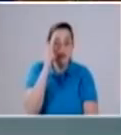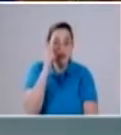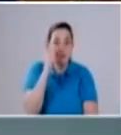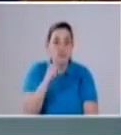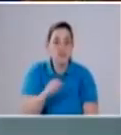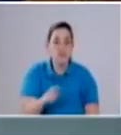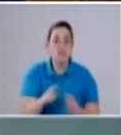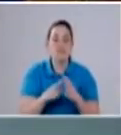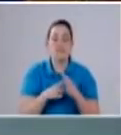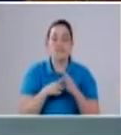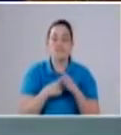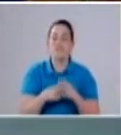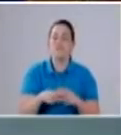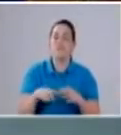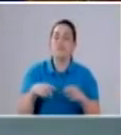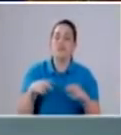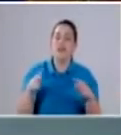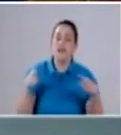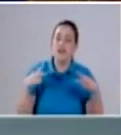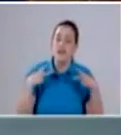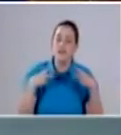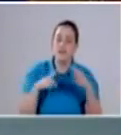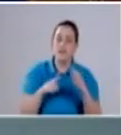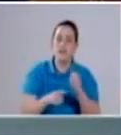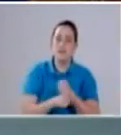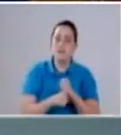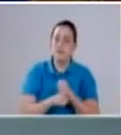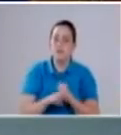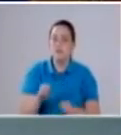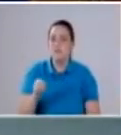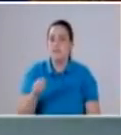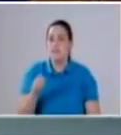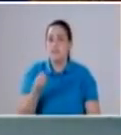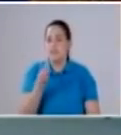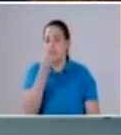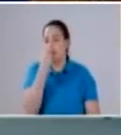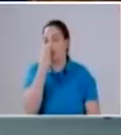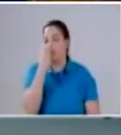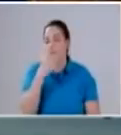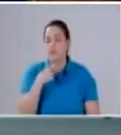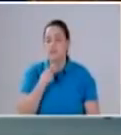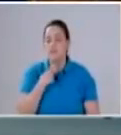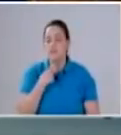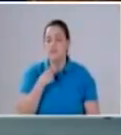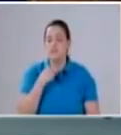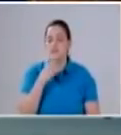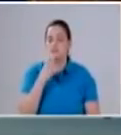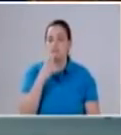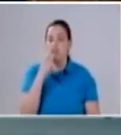empiezan a haber problemas. ¿Qué comida le gusta a ella?